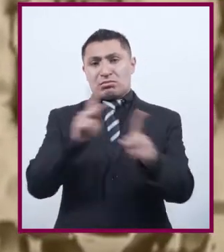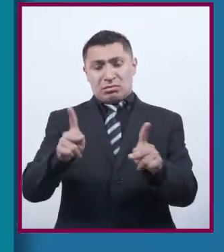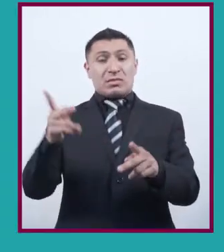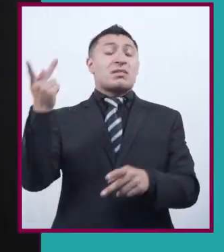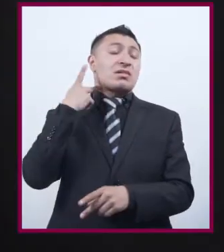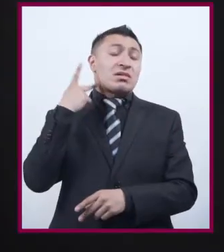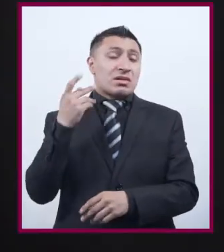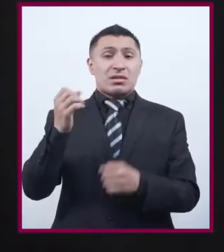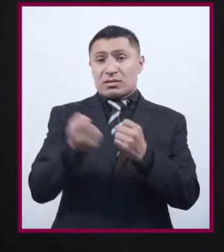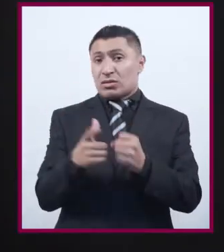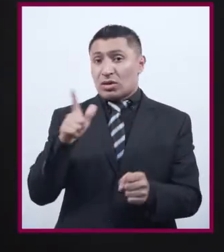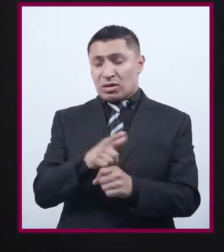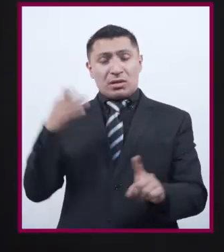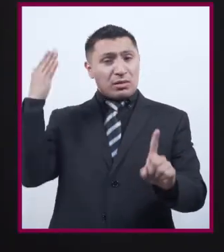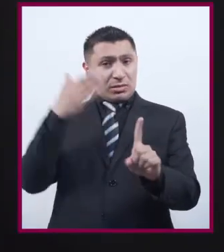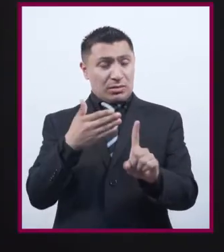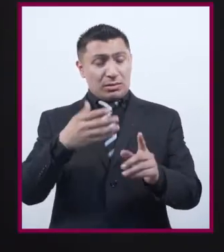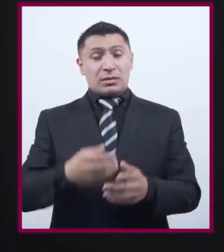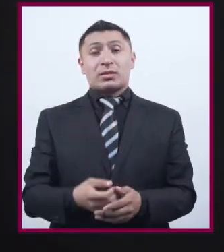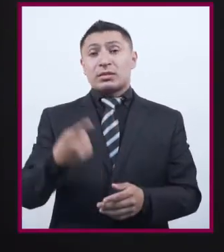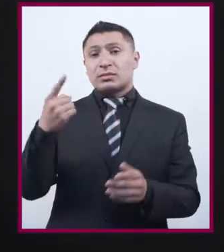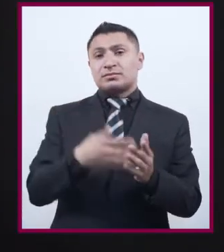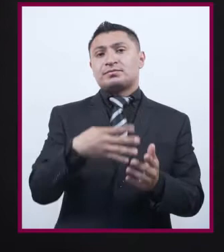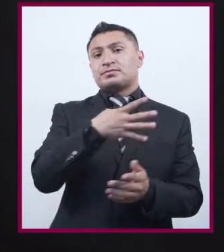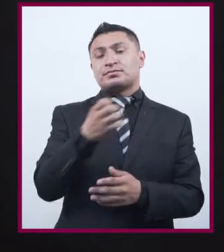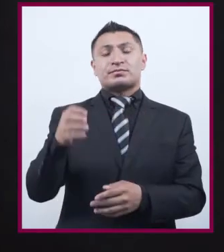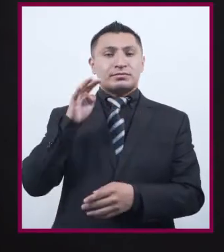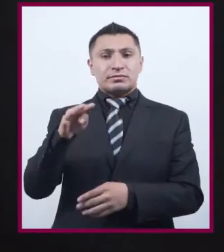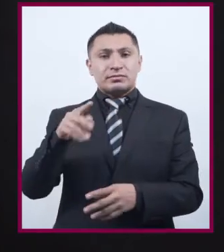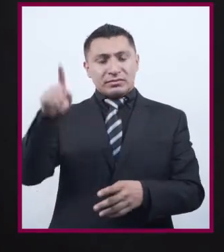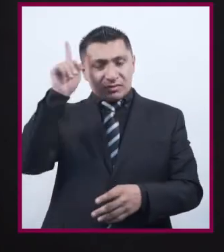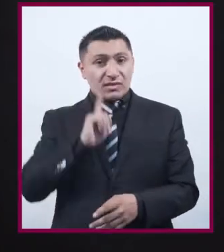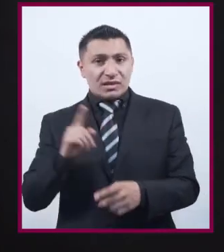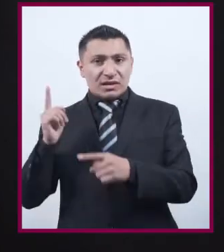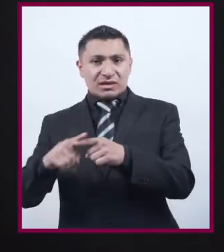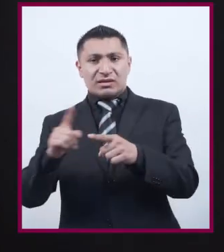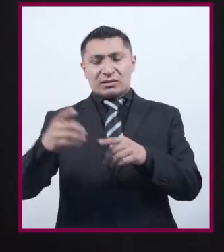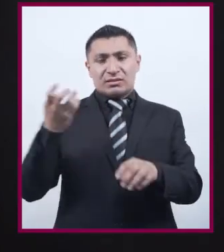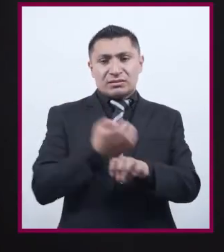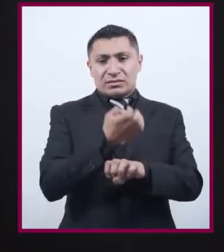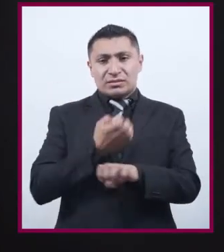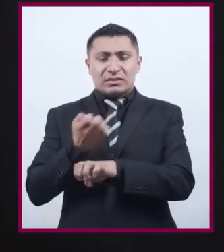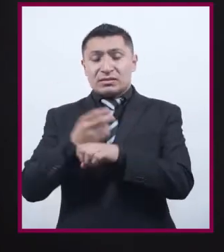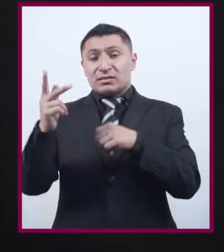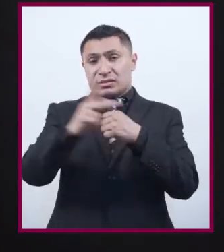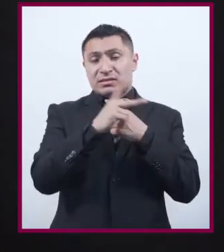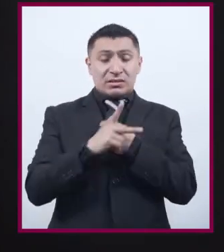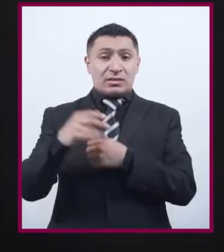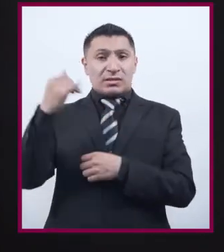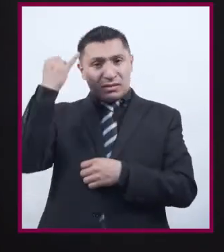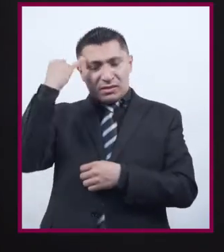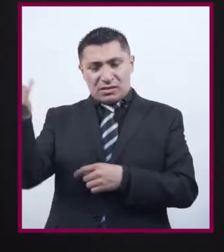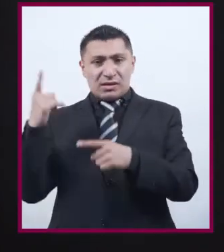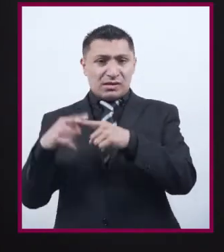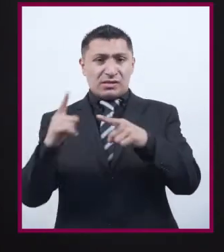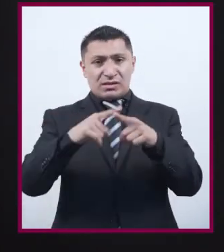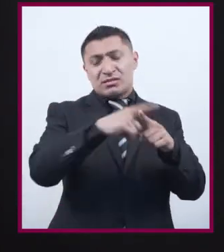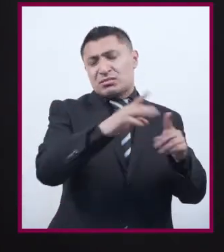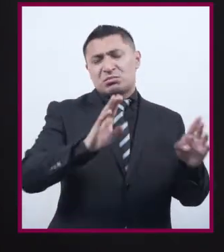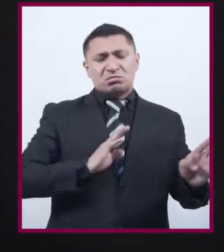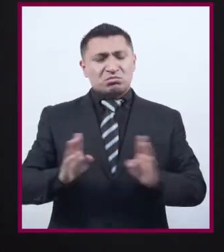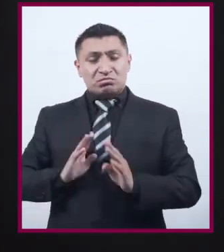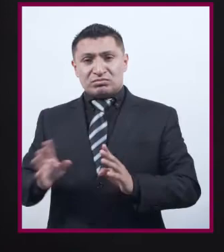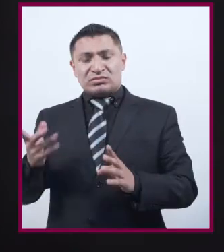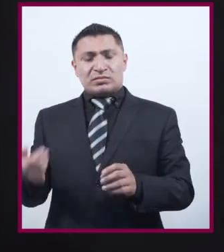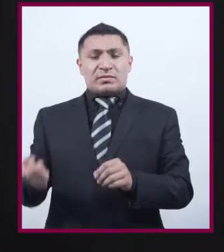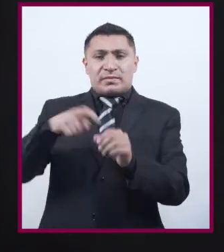común. En 1919, mujeres de diversos estados del país y diferentes ideologías y militancias se unieron para